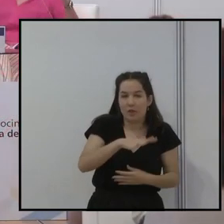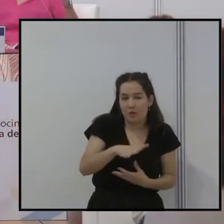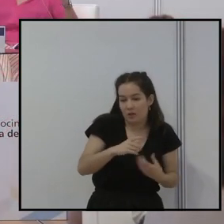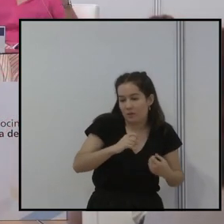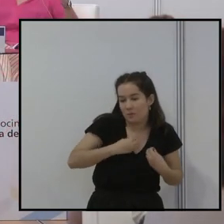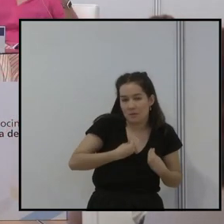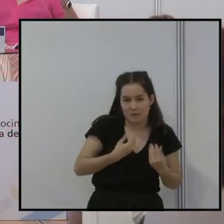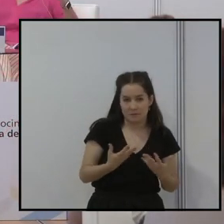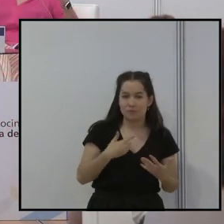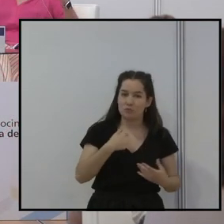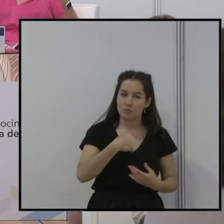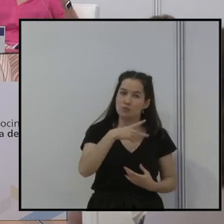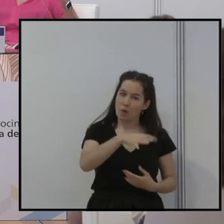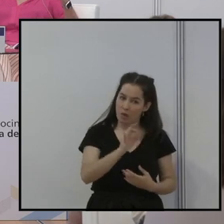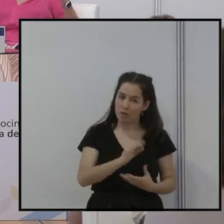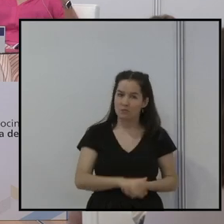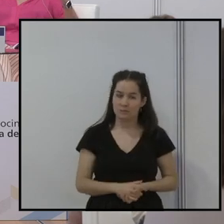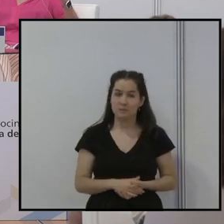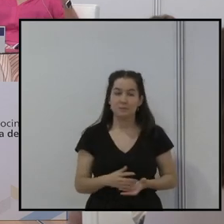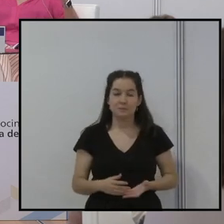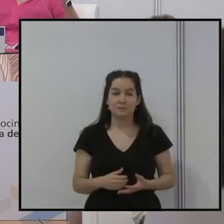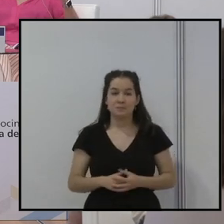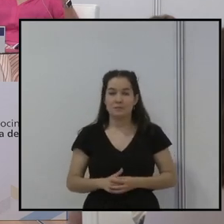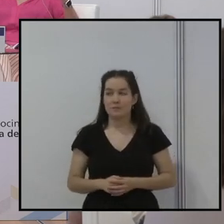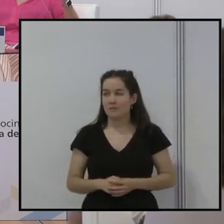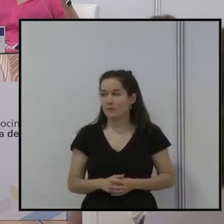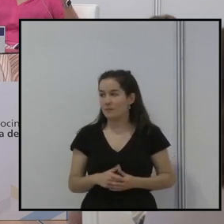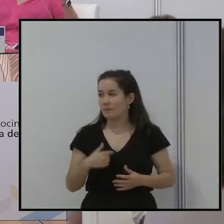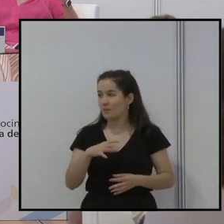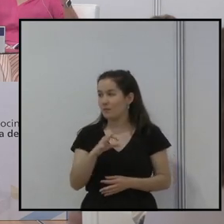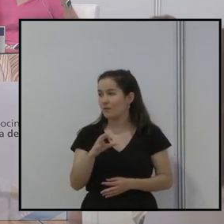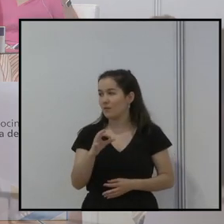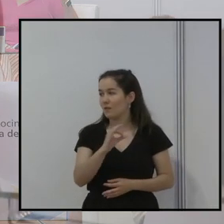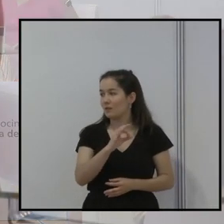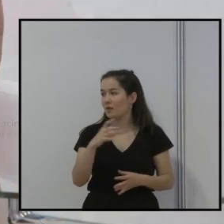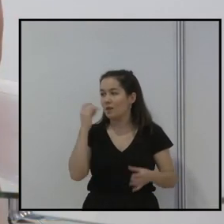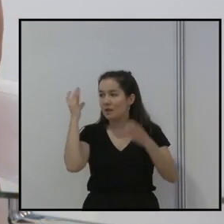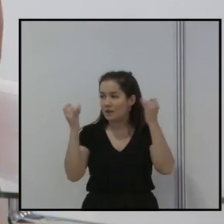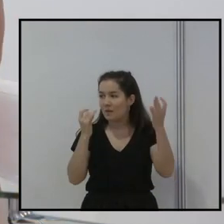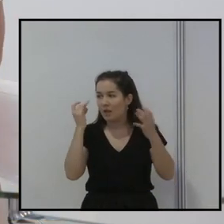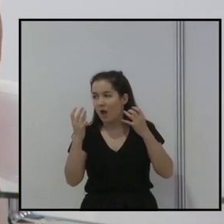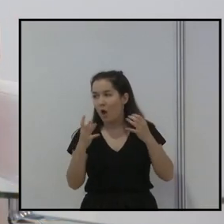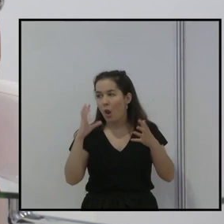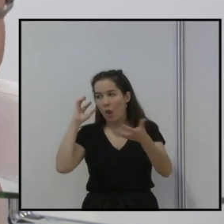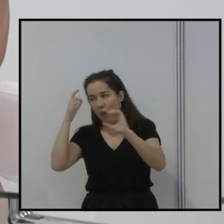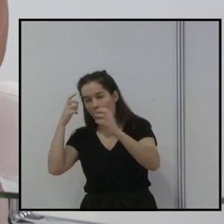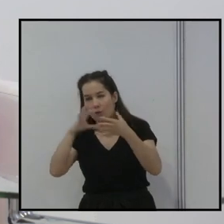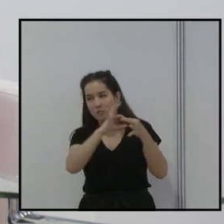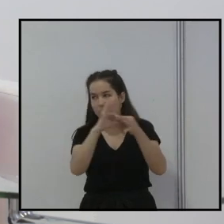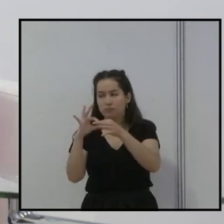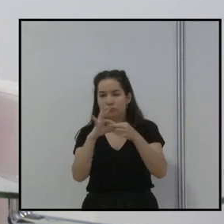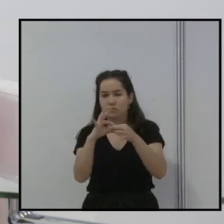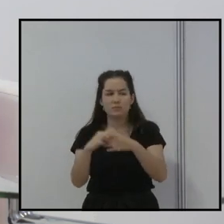Rosa, en tu libro hablas de la relación entre creatividad y locura. ¿Cuál es el caso de todos los que has visto que más te ha interesado o que más te ha emocionado? Bueno,